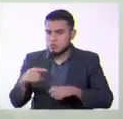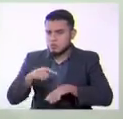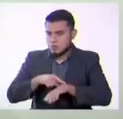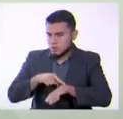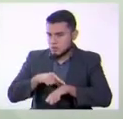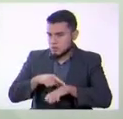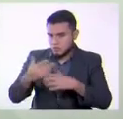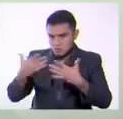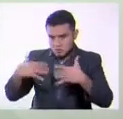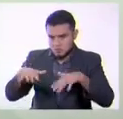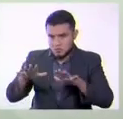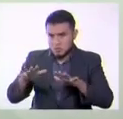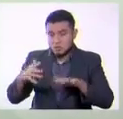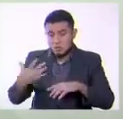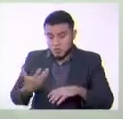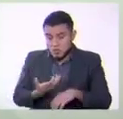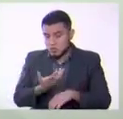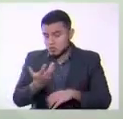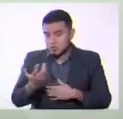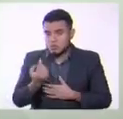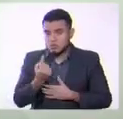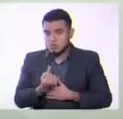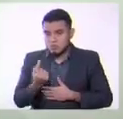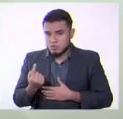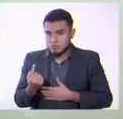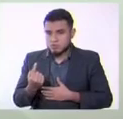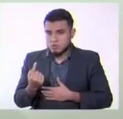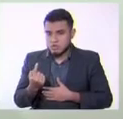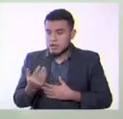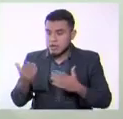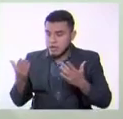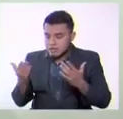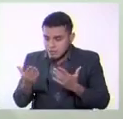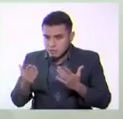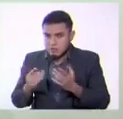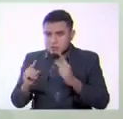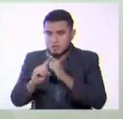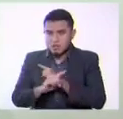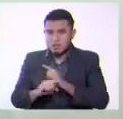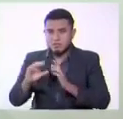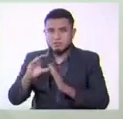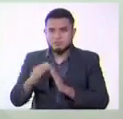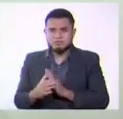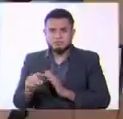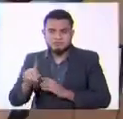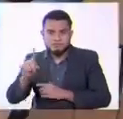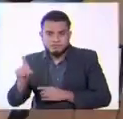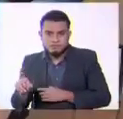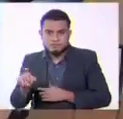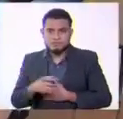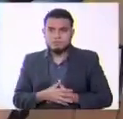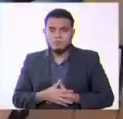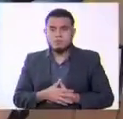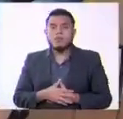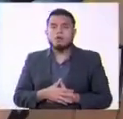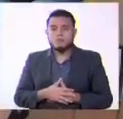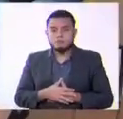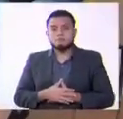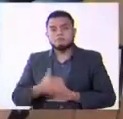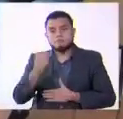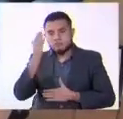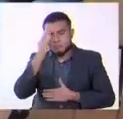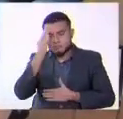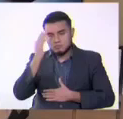nosotros como seres humanos podemos incidir para que la cultura cambie también? Vamos a recordar algunos